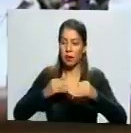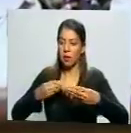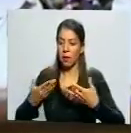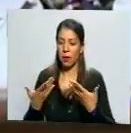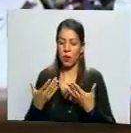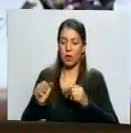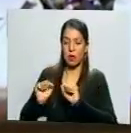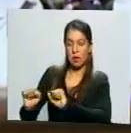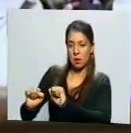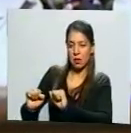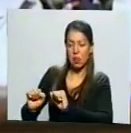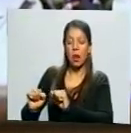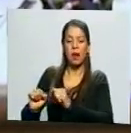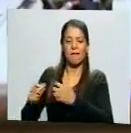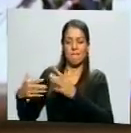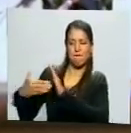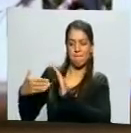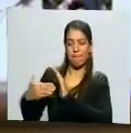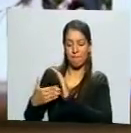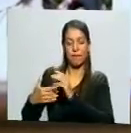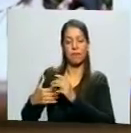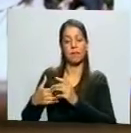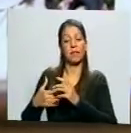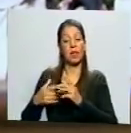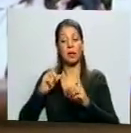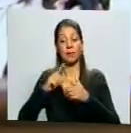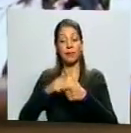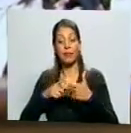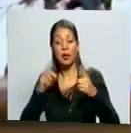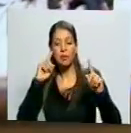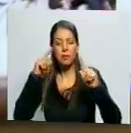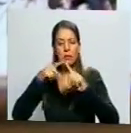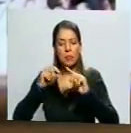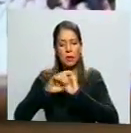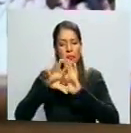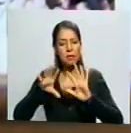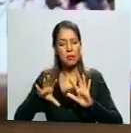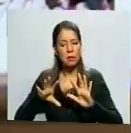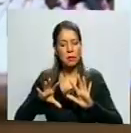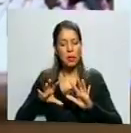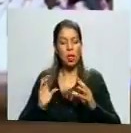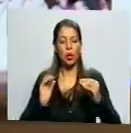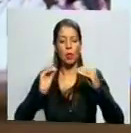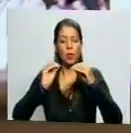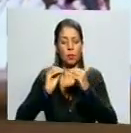guerra. Es por eso que uno de los componentes centrales tiene que ver con un factor